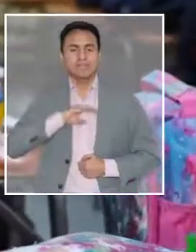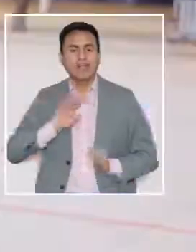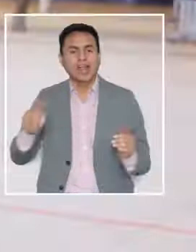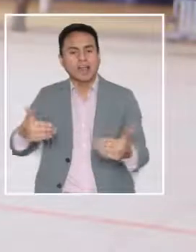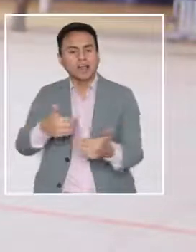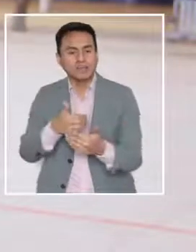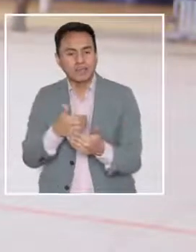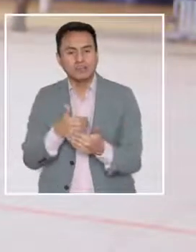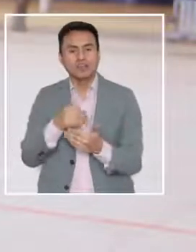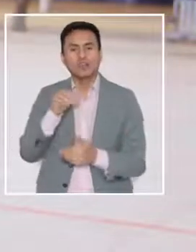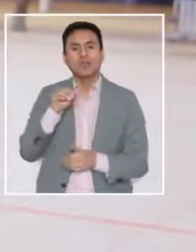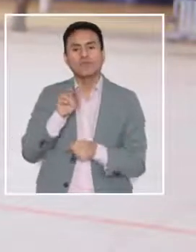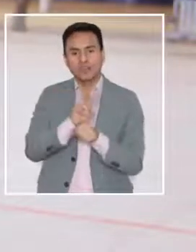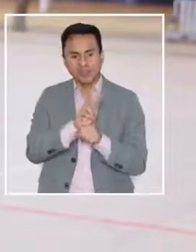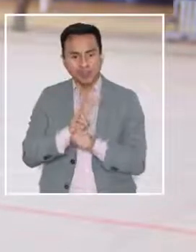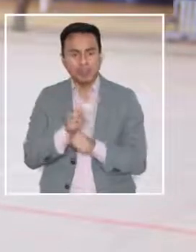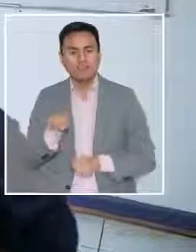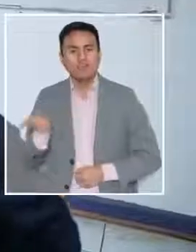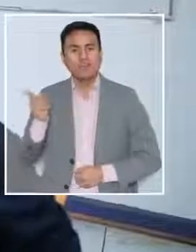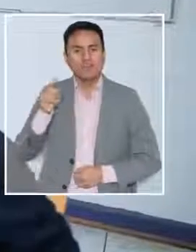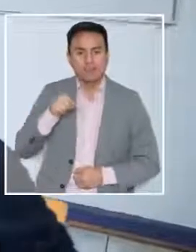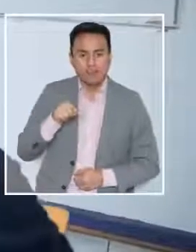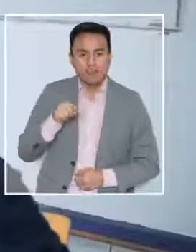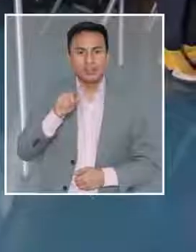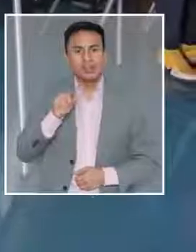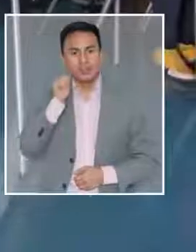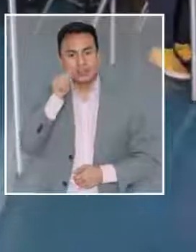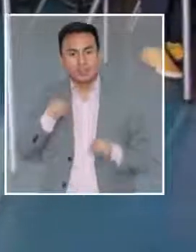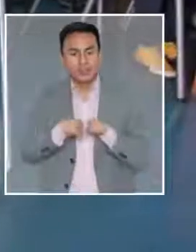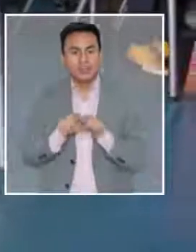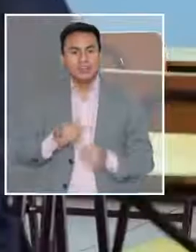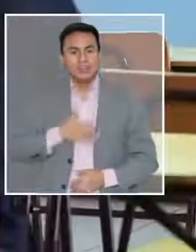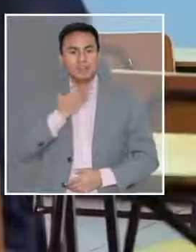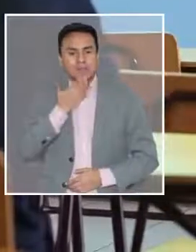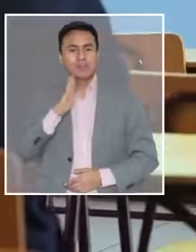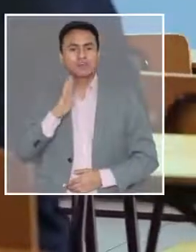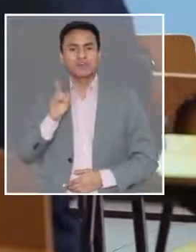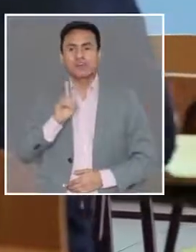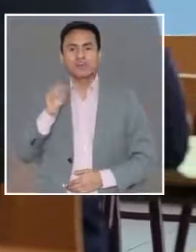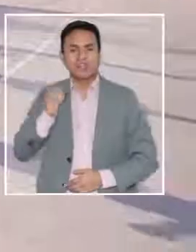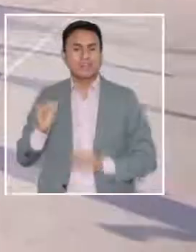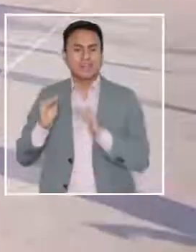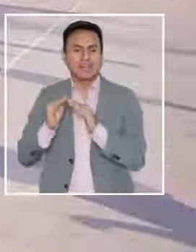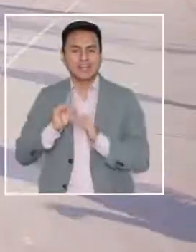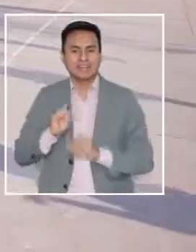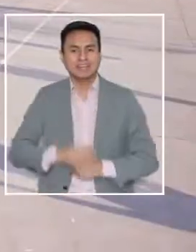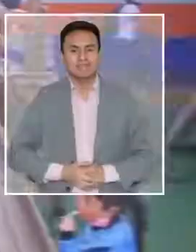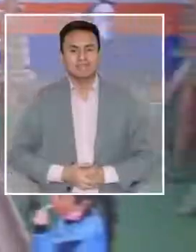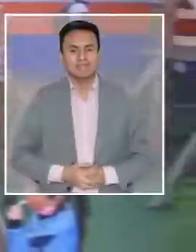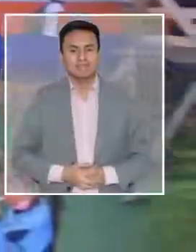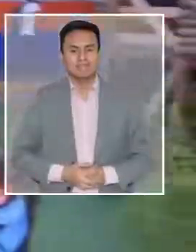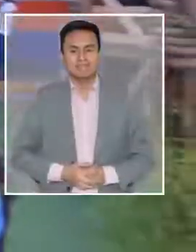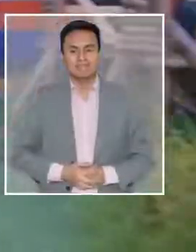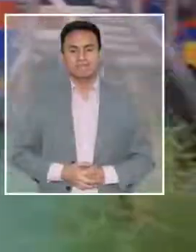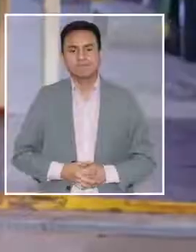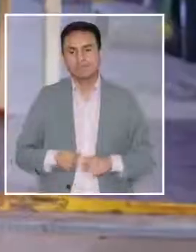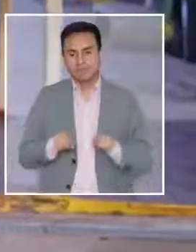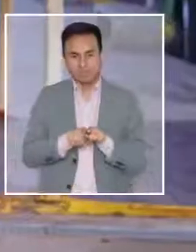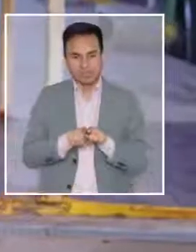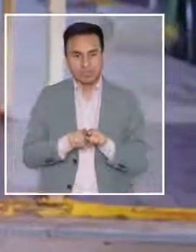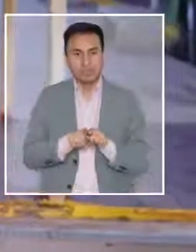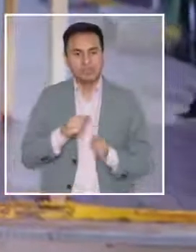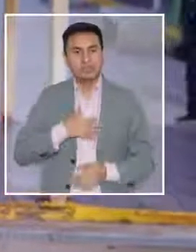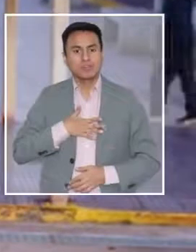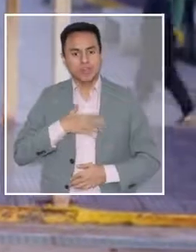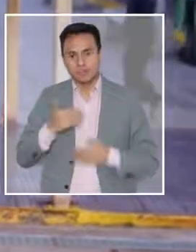Se extrañaba ese acogimiento por parte de los profesores y volver a la rutina igual me hace sentir mucho mejor porque no estoy siempre en la casa. Después ya